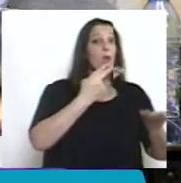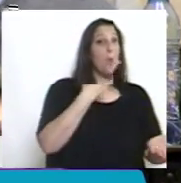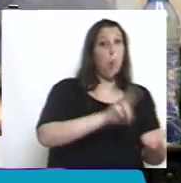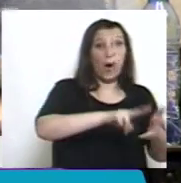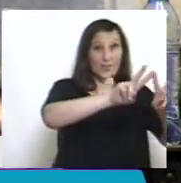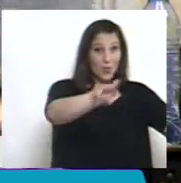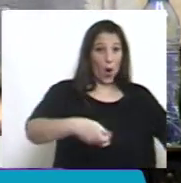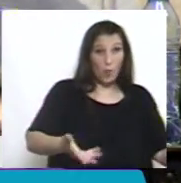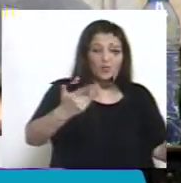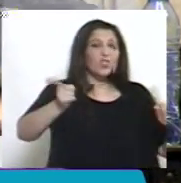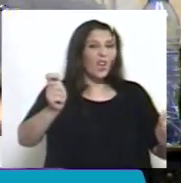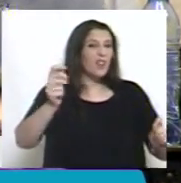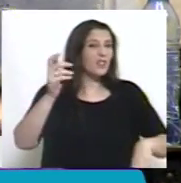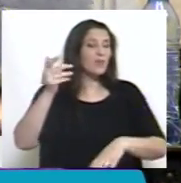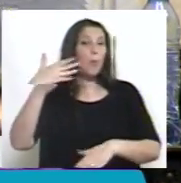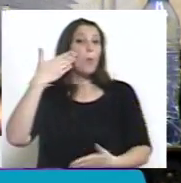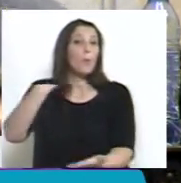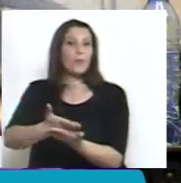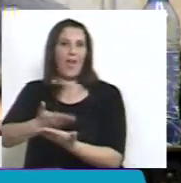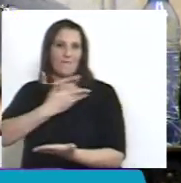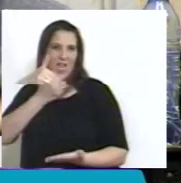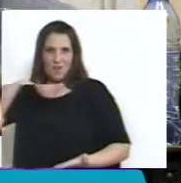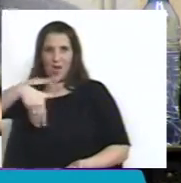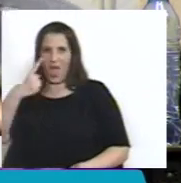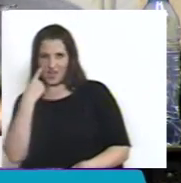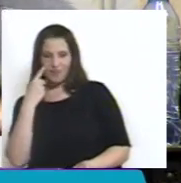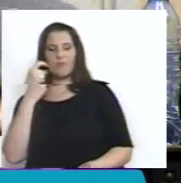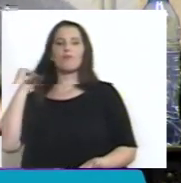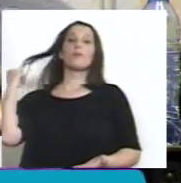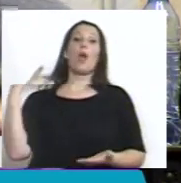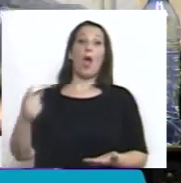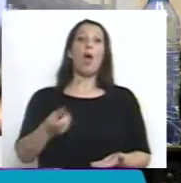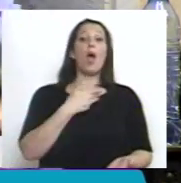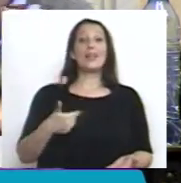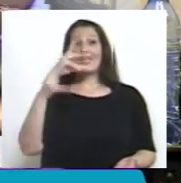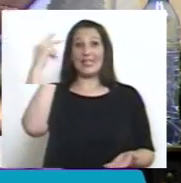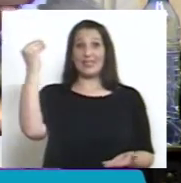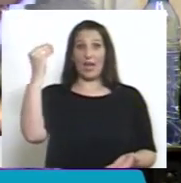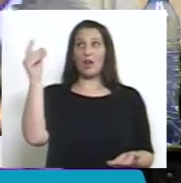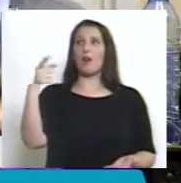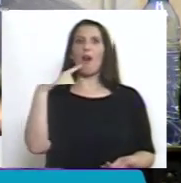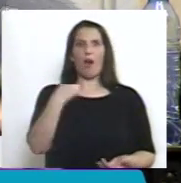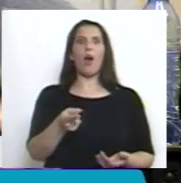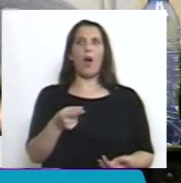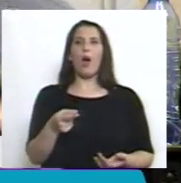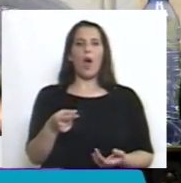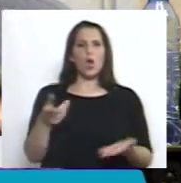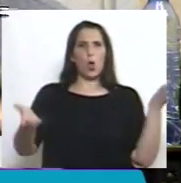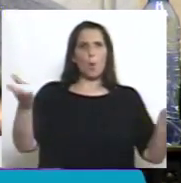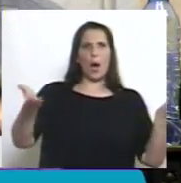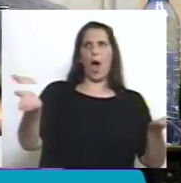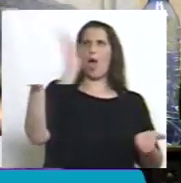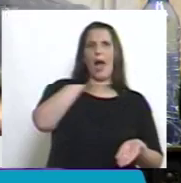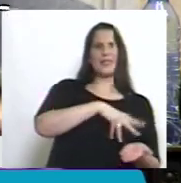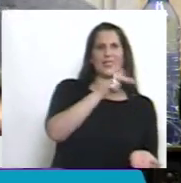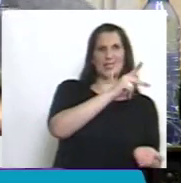tributarias. Si uno mira la recaudación tributaria a la cual accedió el gobierno de Cristina Fernández de Kirchner, comparada con la que tuvo el